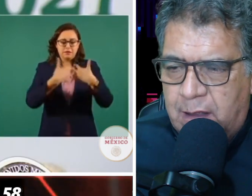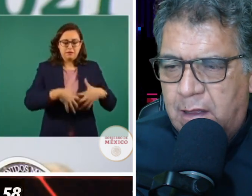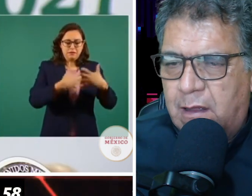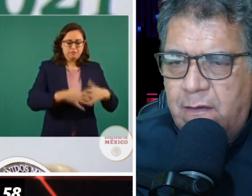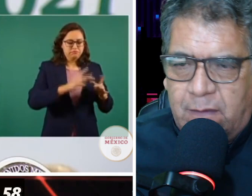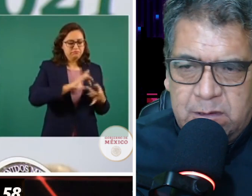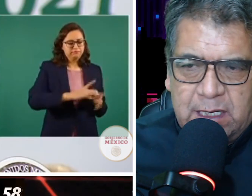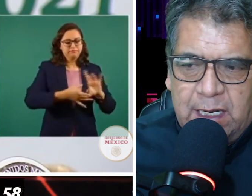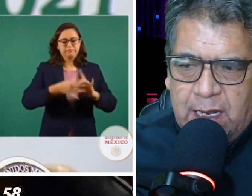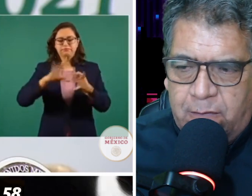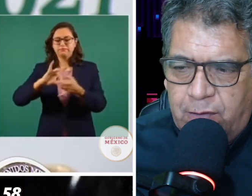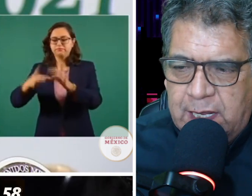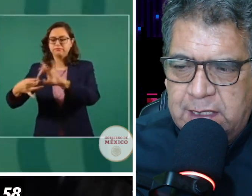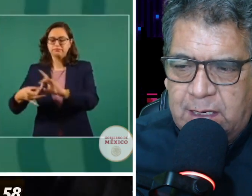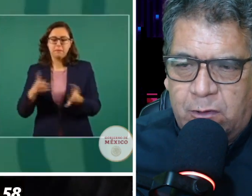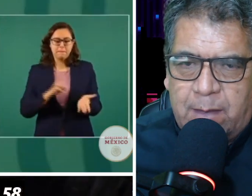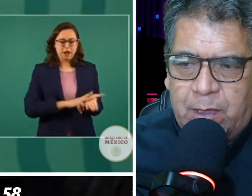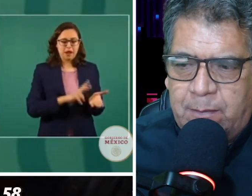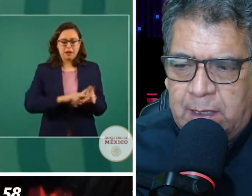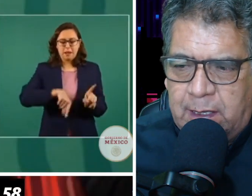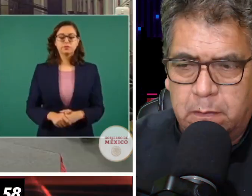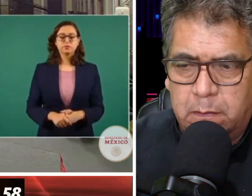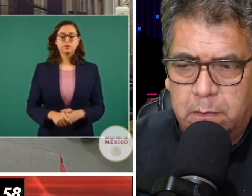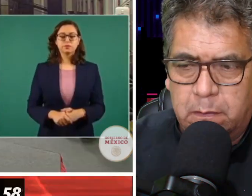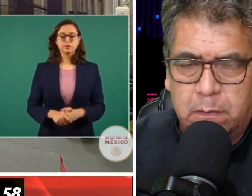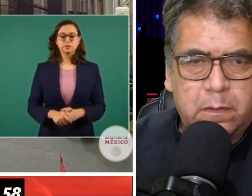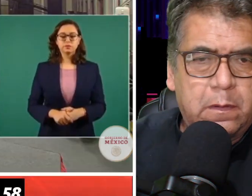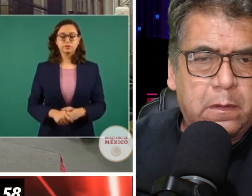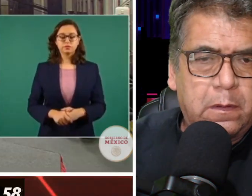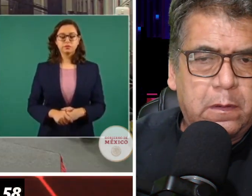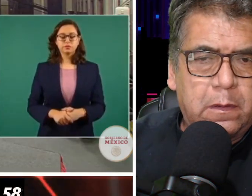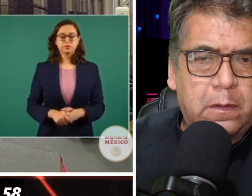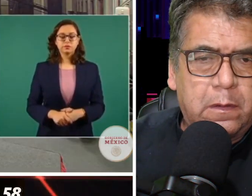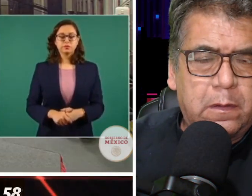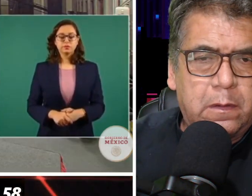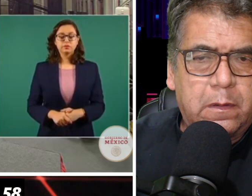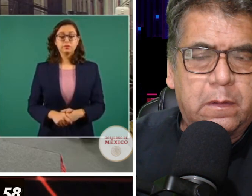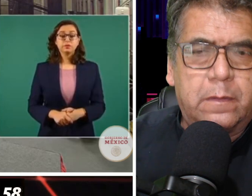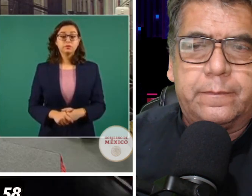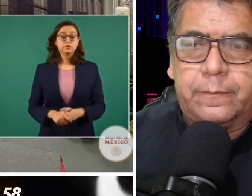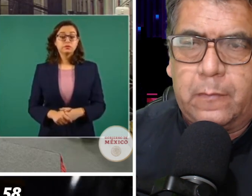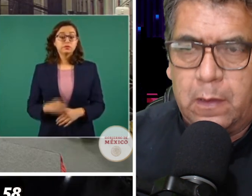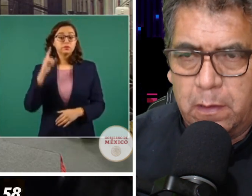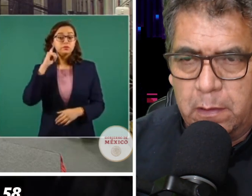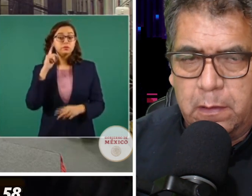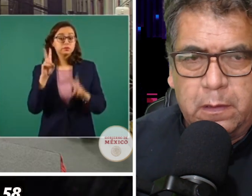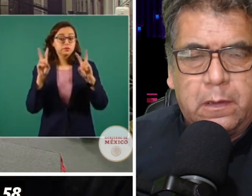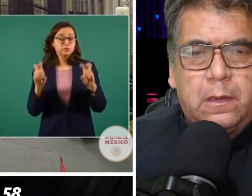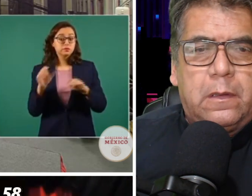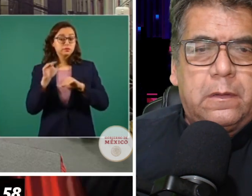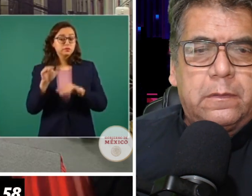periodista. Vamos a ir a la conferencia muy rápidamente. Sobre el tema de...